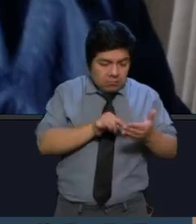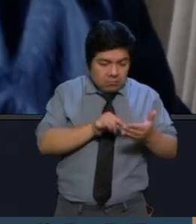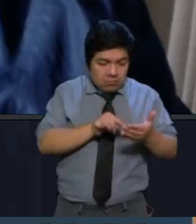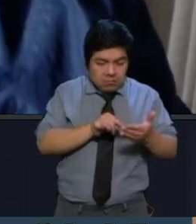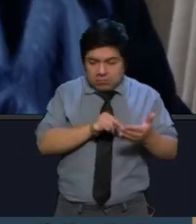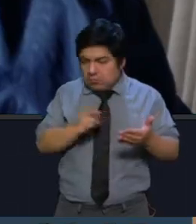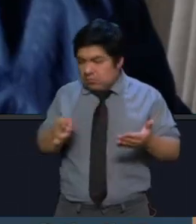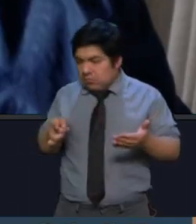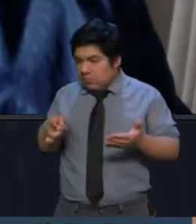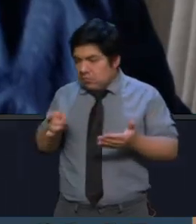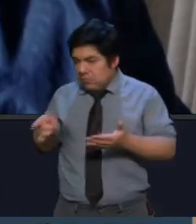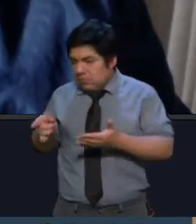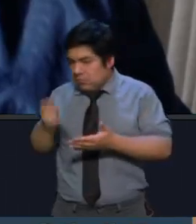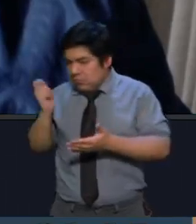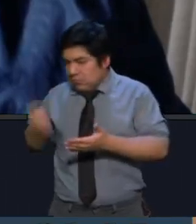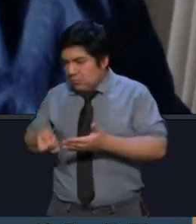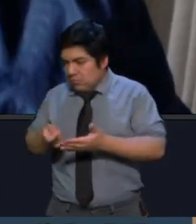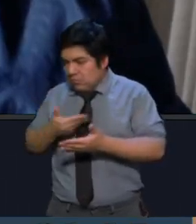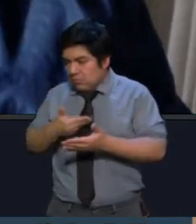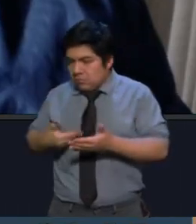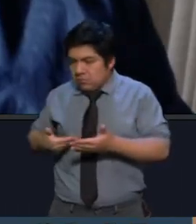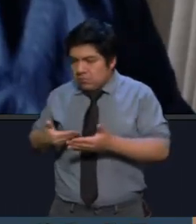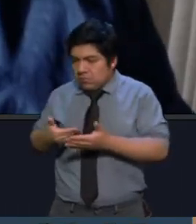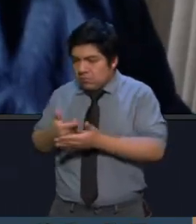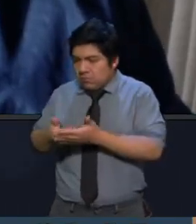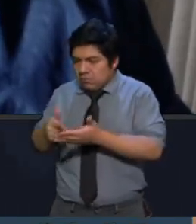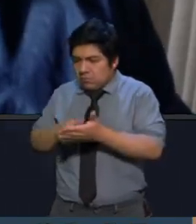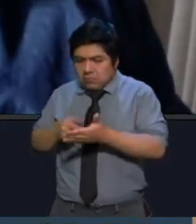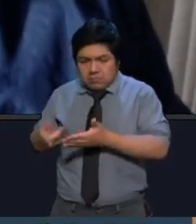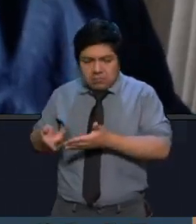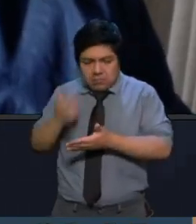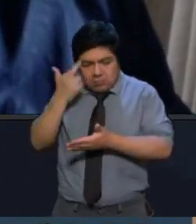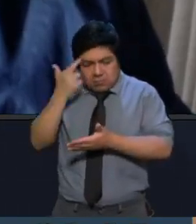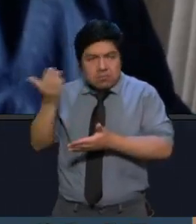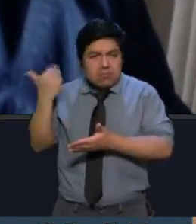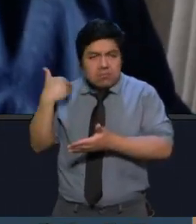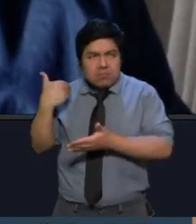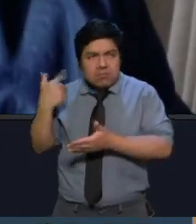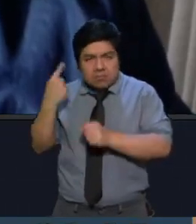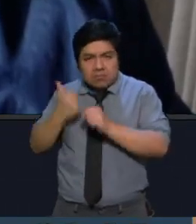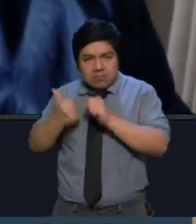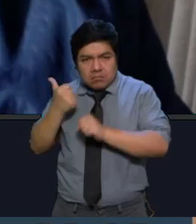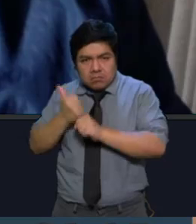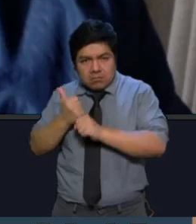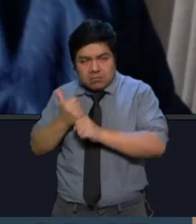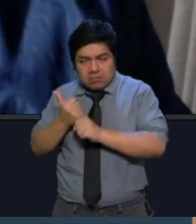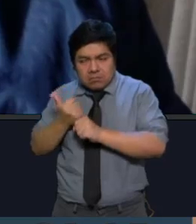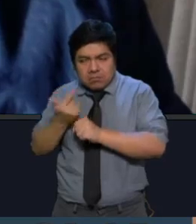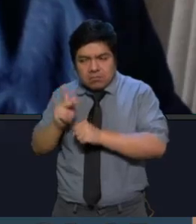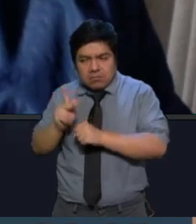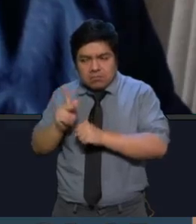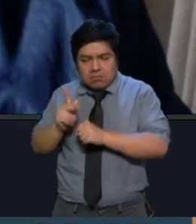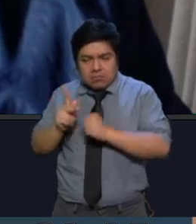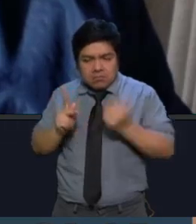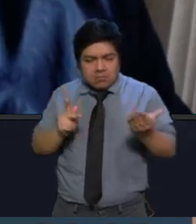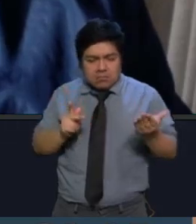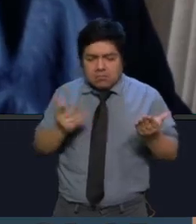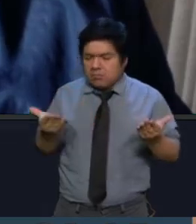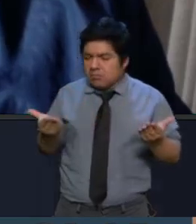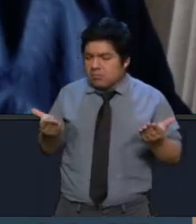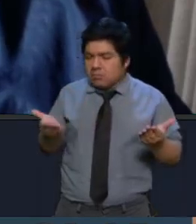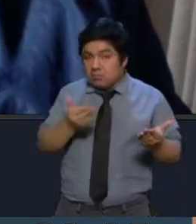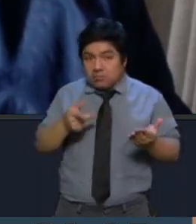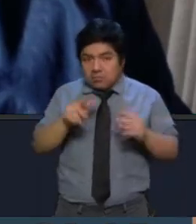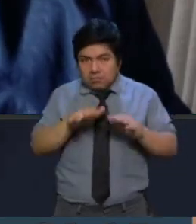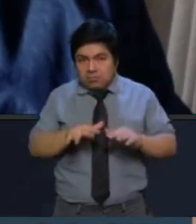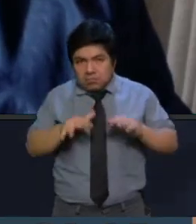pues invalide un decreto presidencial que se publicó, si no mal recuerdo, el año pasado. Pero algo que le quiero preguntar para la